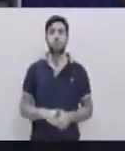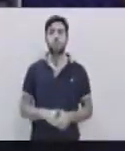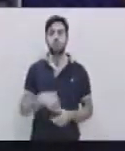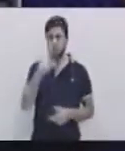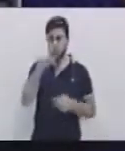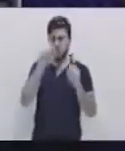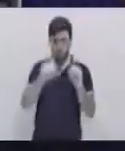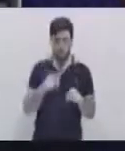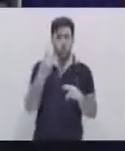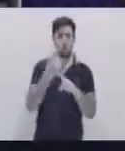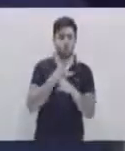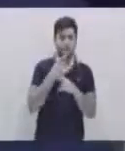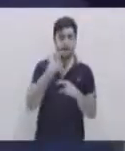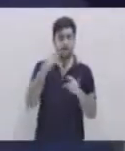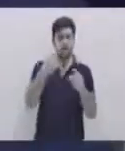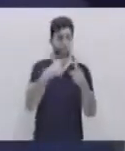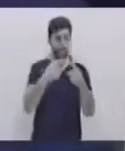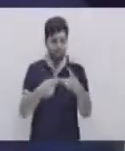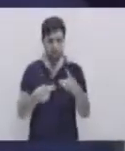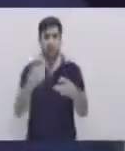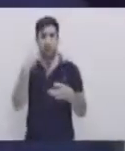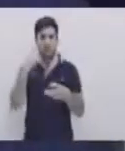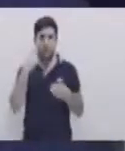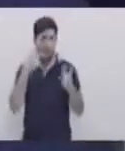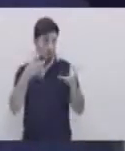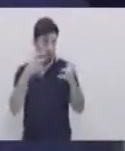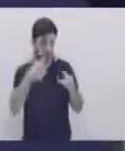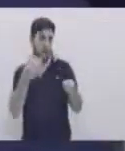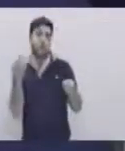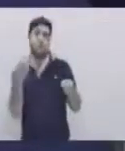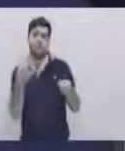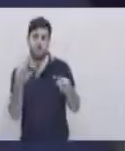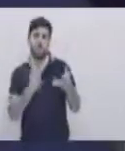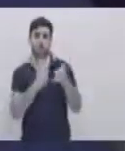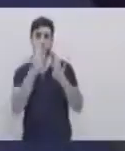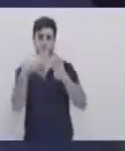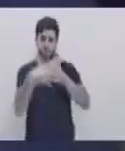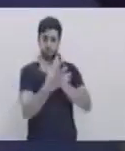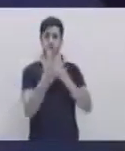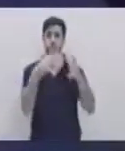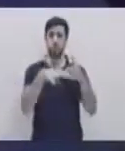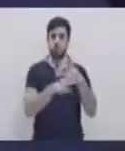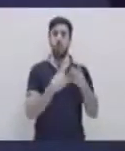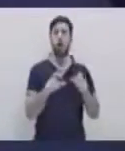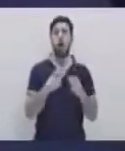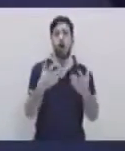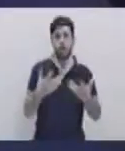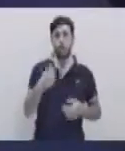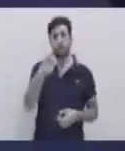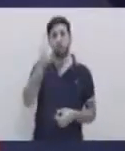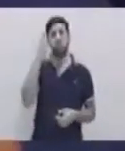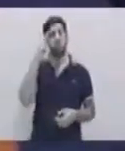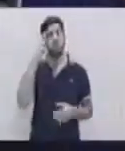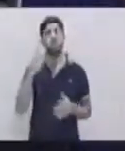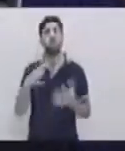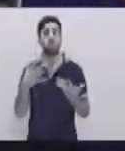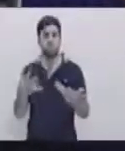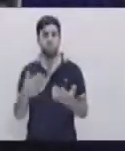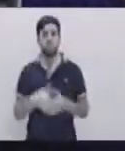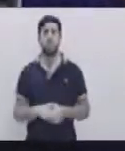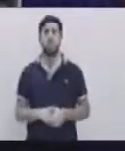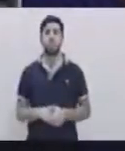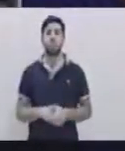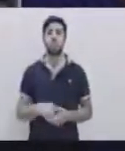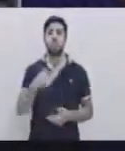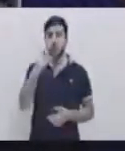todas estas técnicas para poder lograr el efecto dentro de tus dibujos. Ahora, te recuerdo